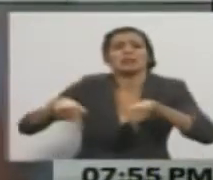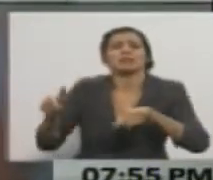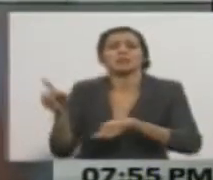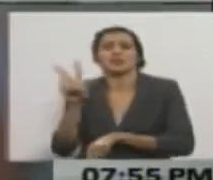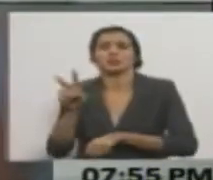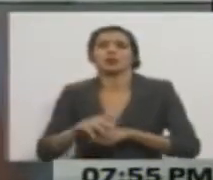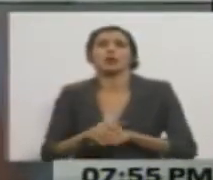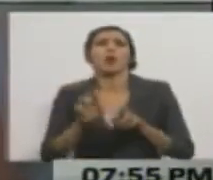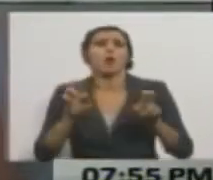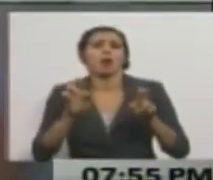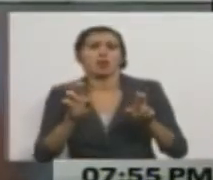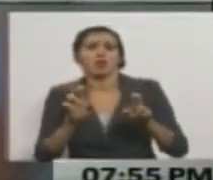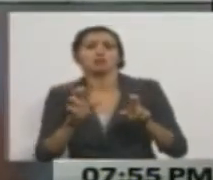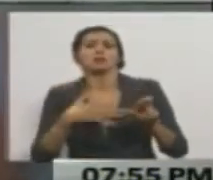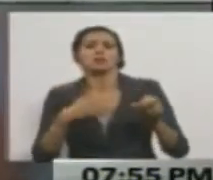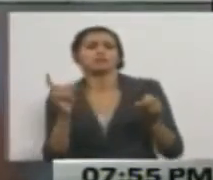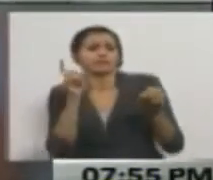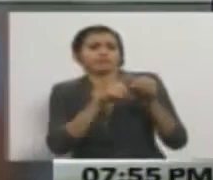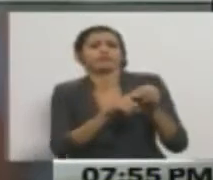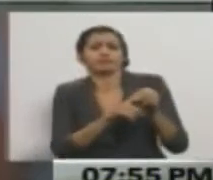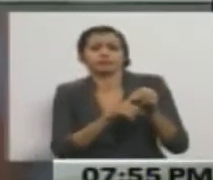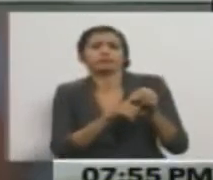sí, adherirse, por ejemplo, a los Estados Unidos.